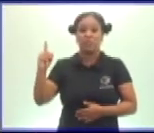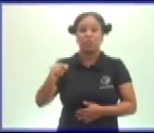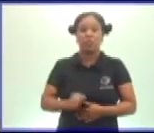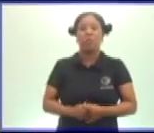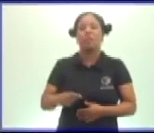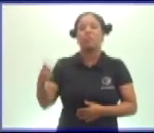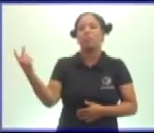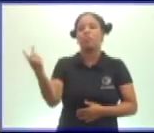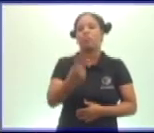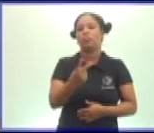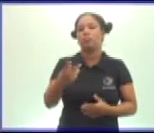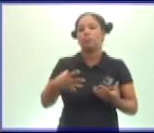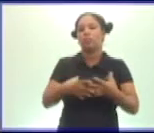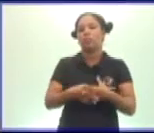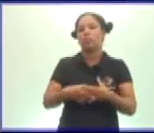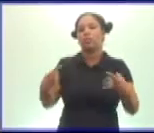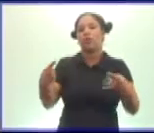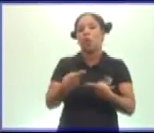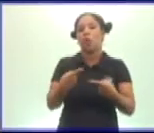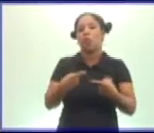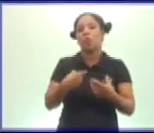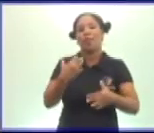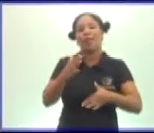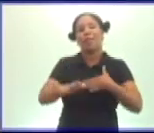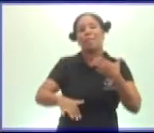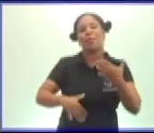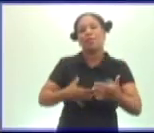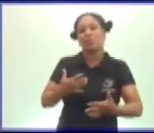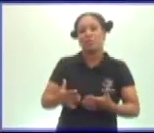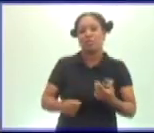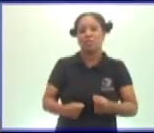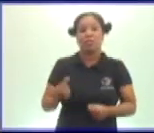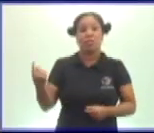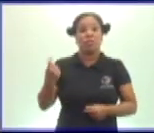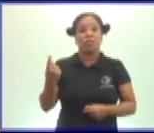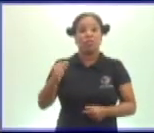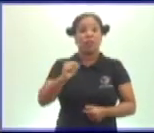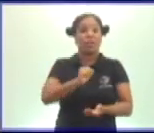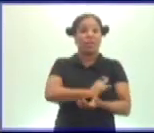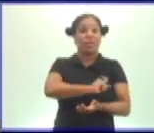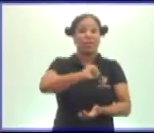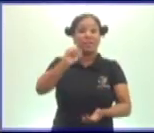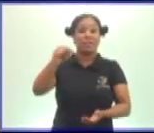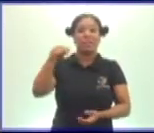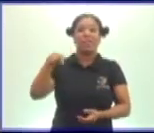se van a oponer al proceso de disolución, porque primero hay que vencer estas